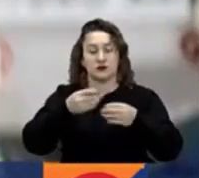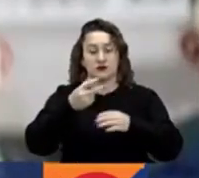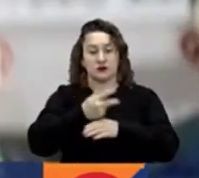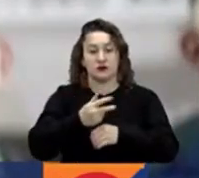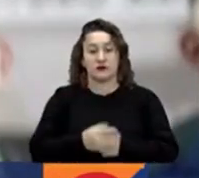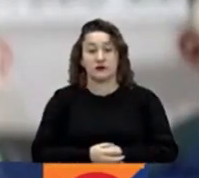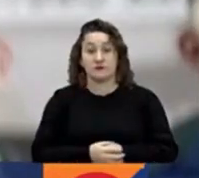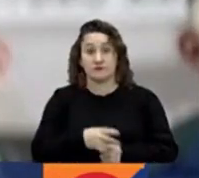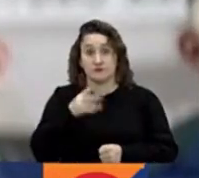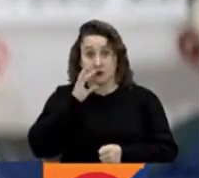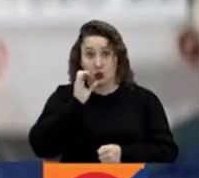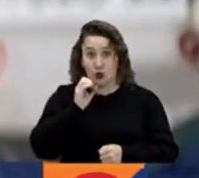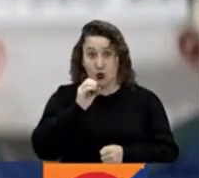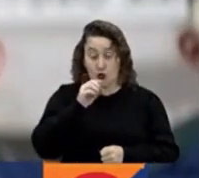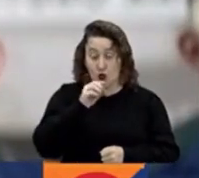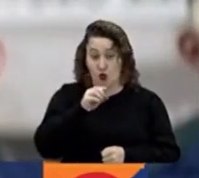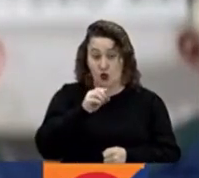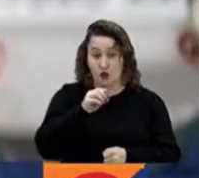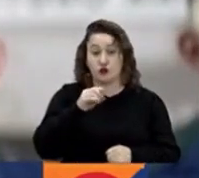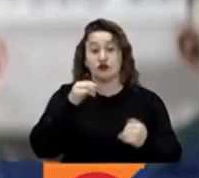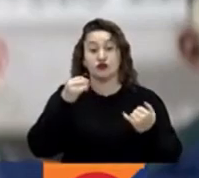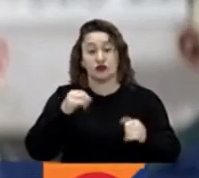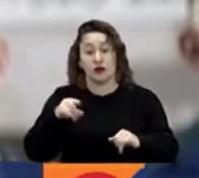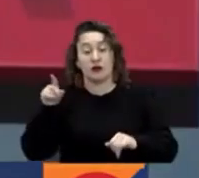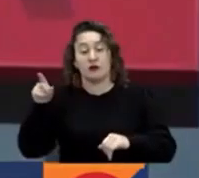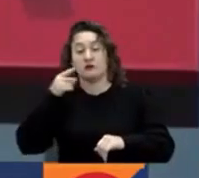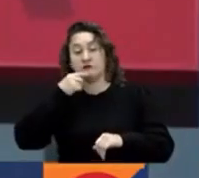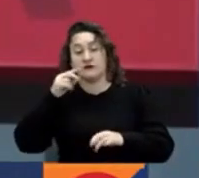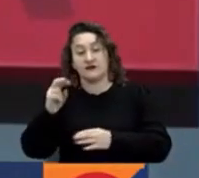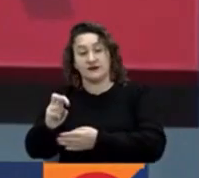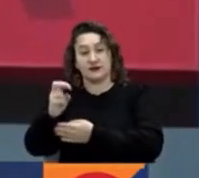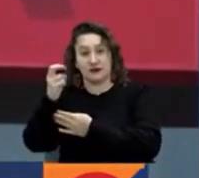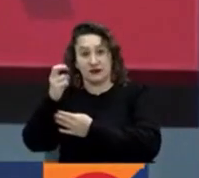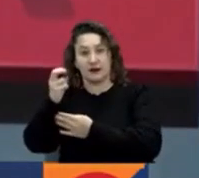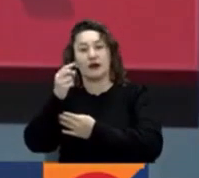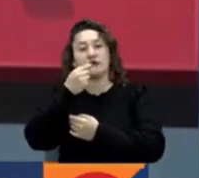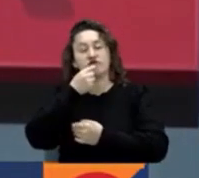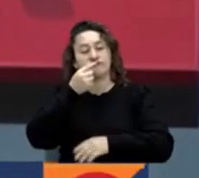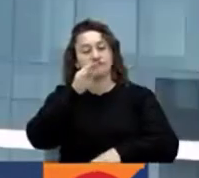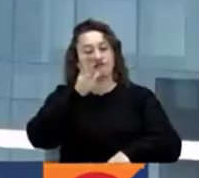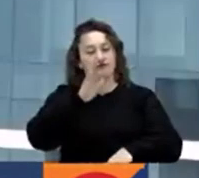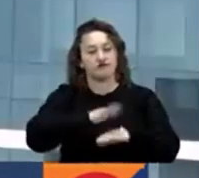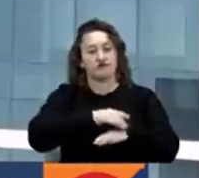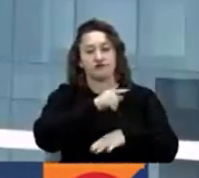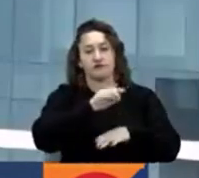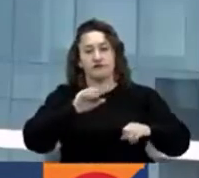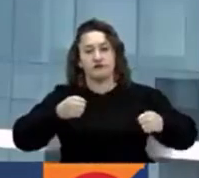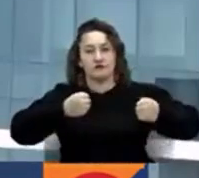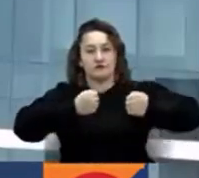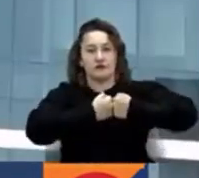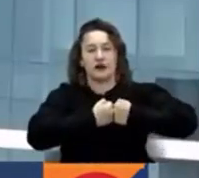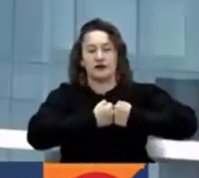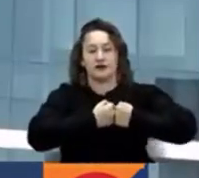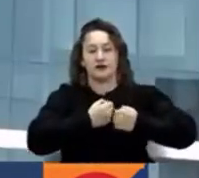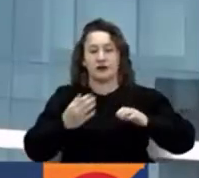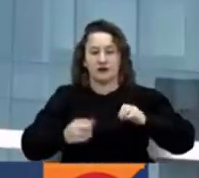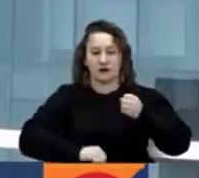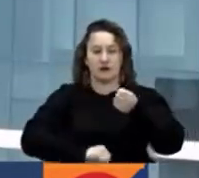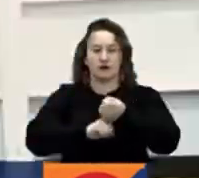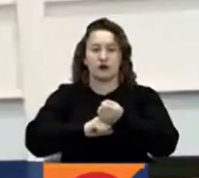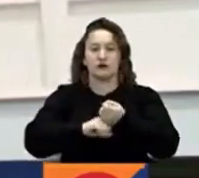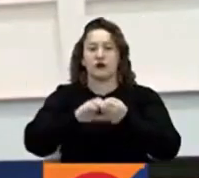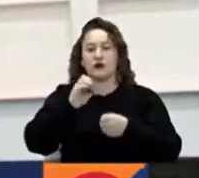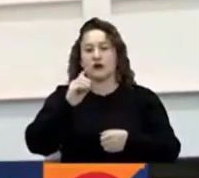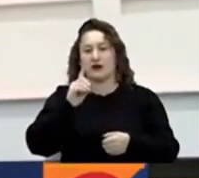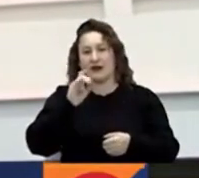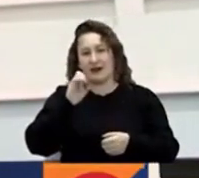A Velásquez, el ejecutivo Yamatei, vía Fiscalía, lo señala de aprobar pactos anómalos de colaboración con la cúpula de